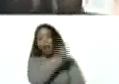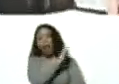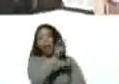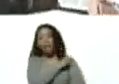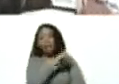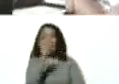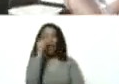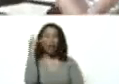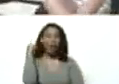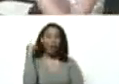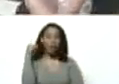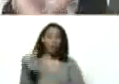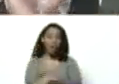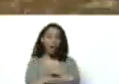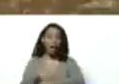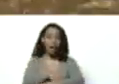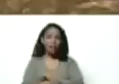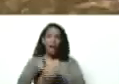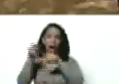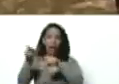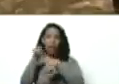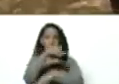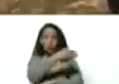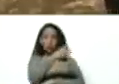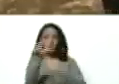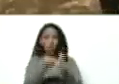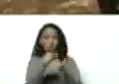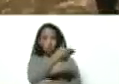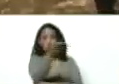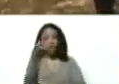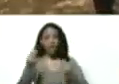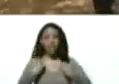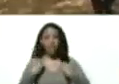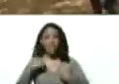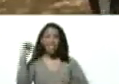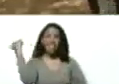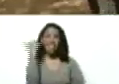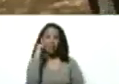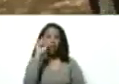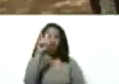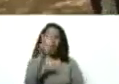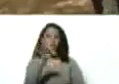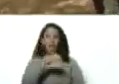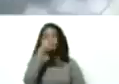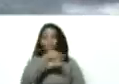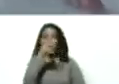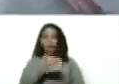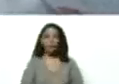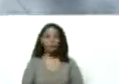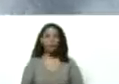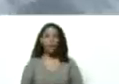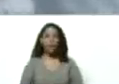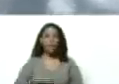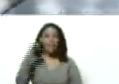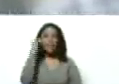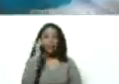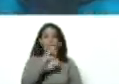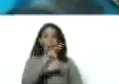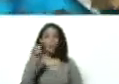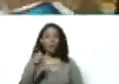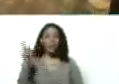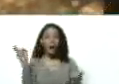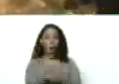o jefa de calle allí donde usted vive sábado 2 de la tarde sábado 20 de